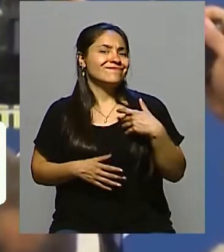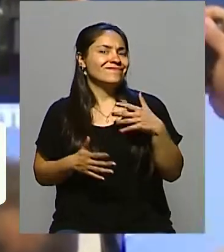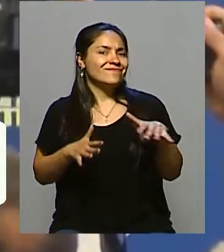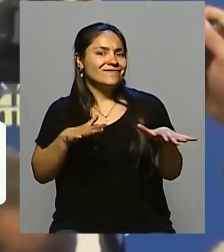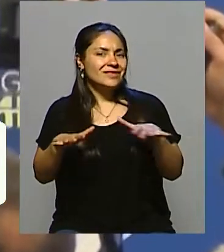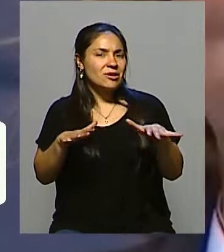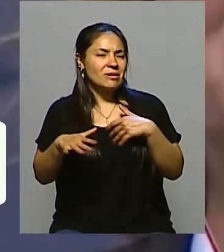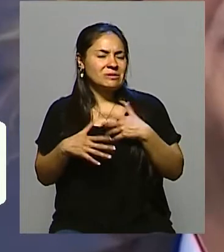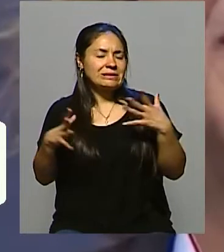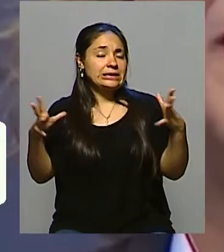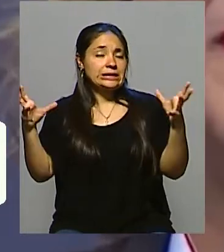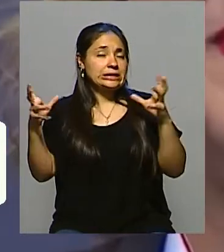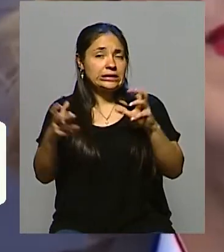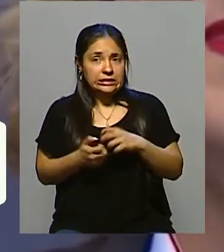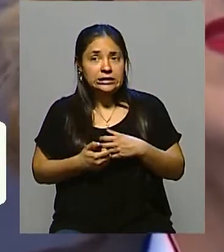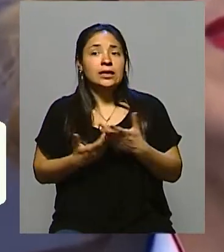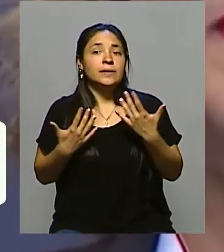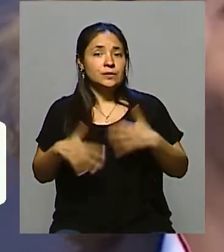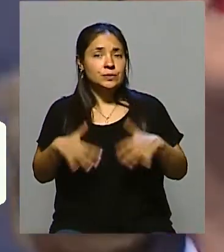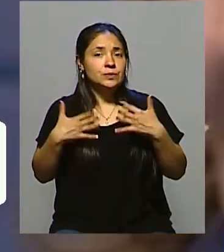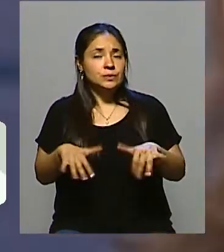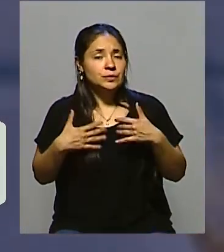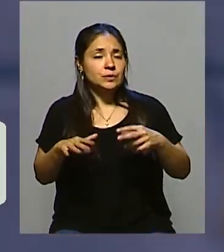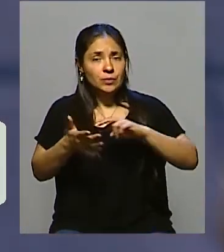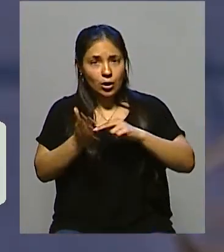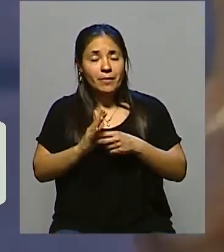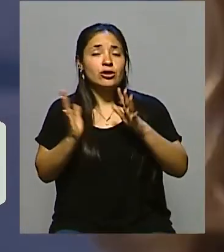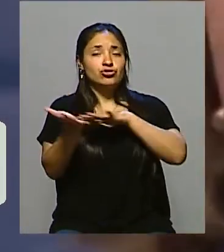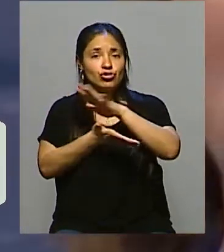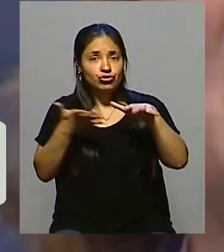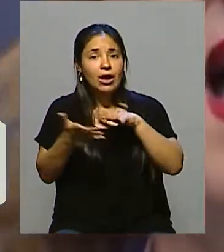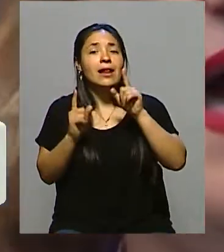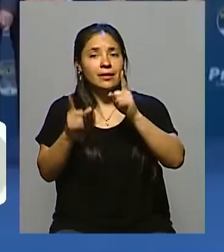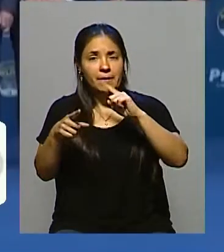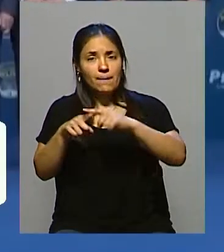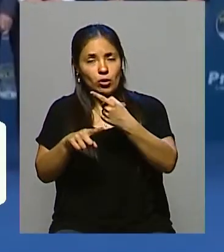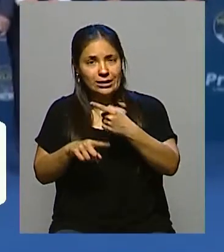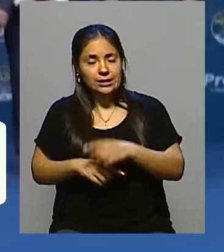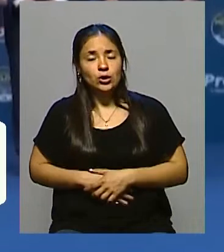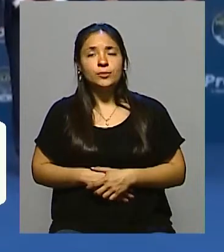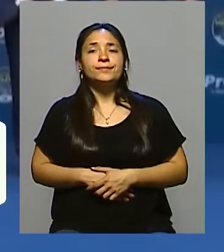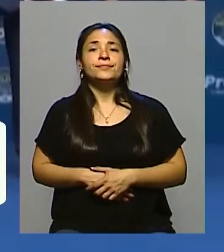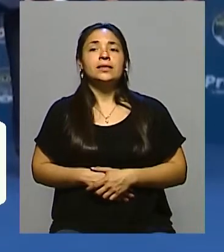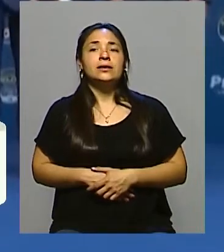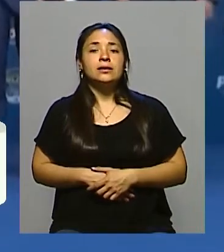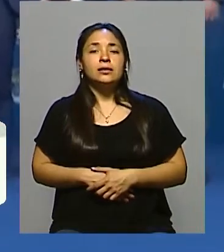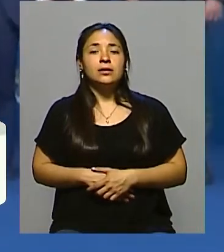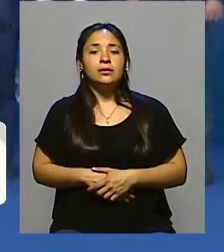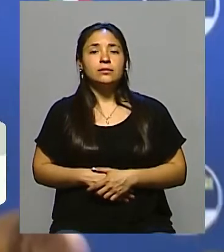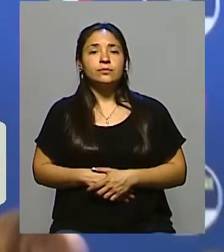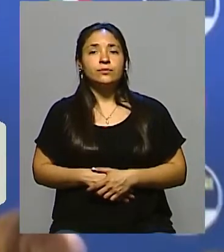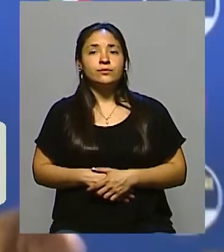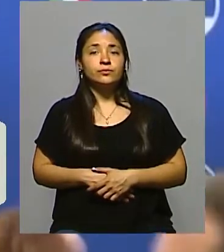bastante brava, tanto a nivel social que a nivel político. Y